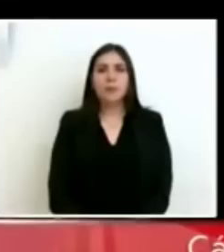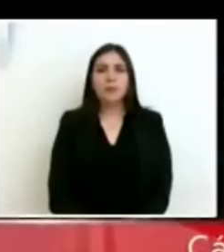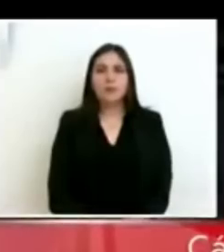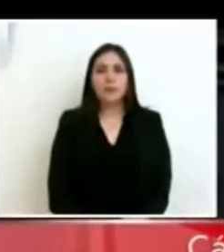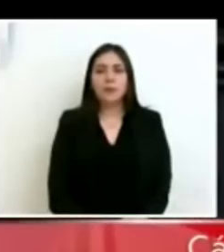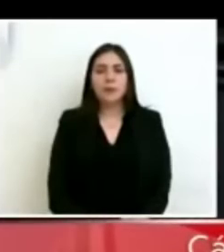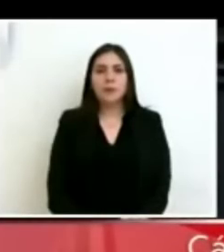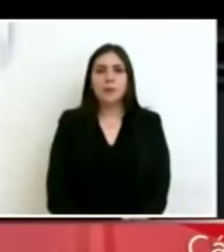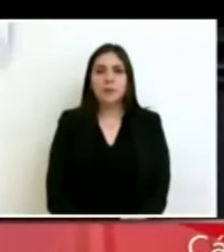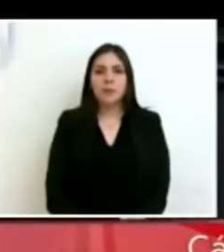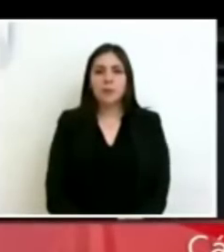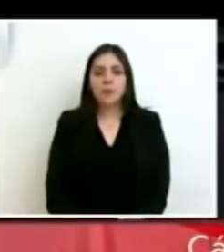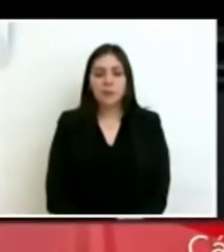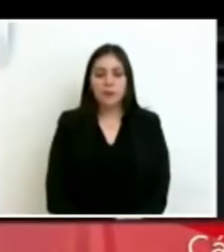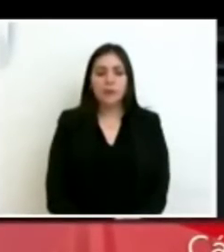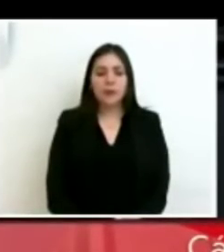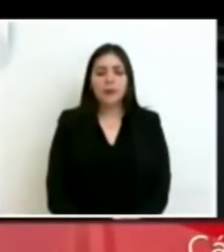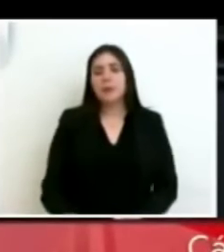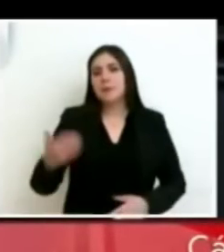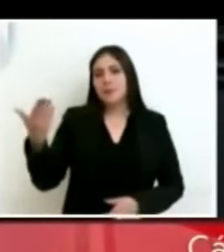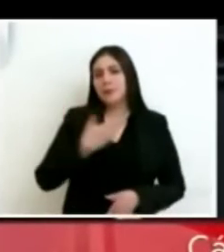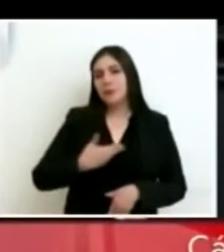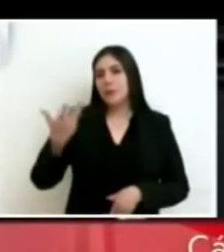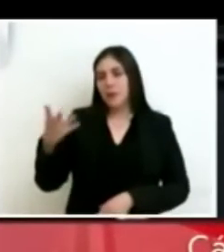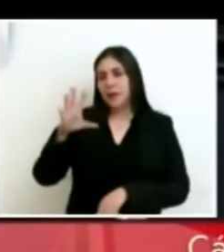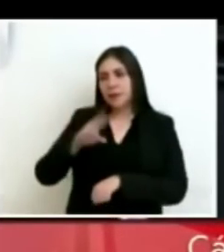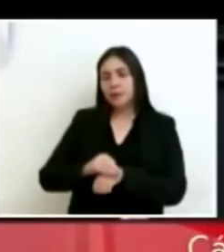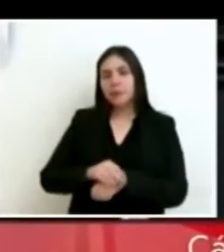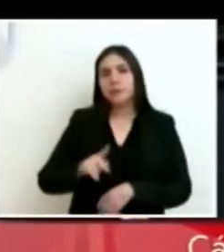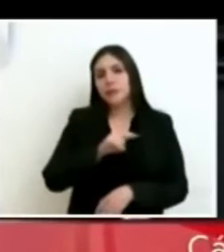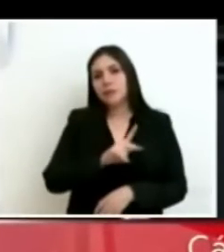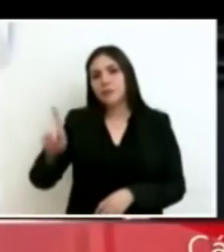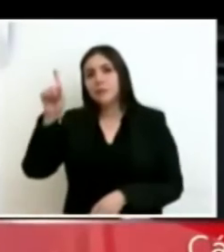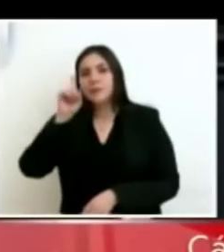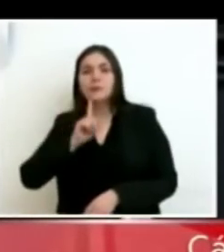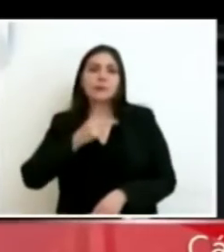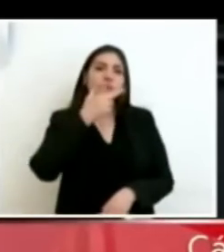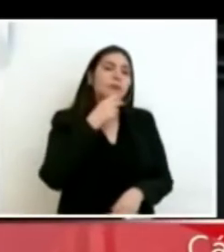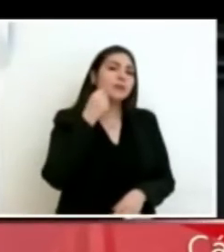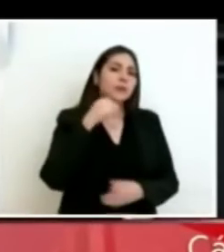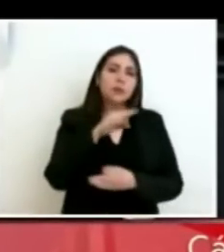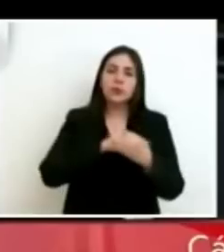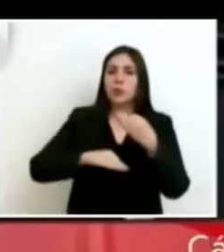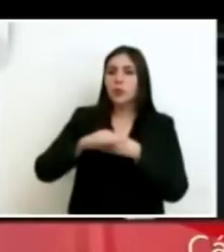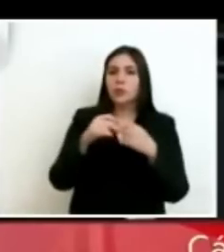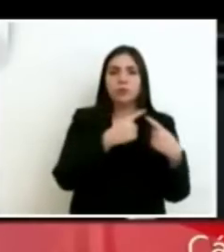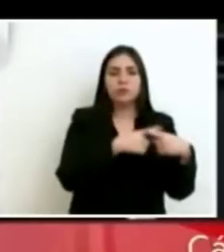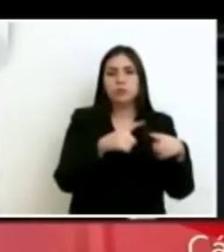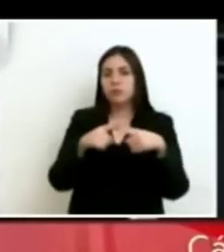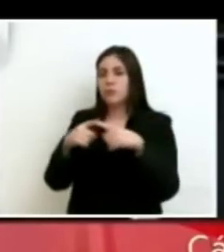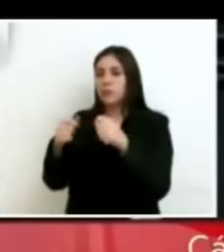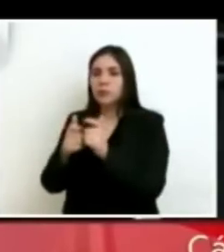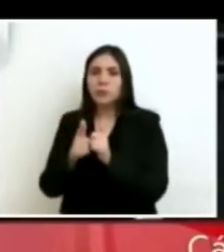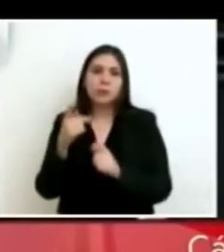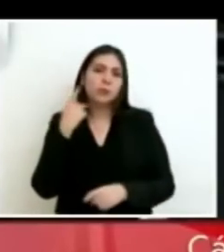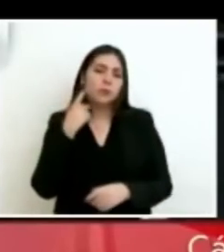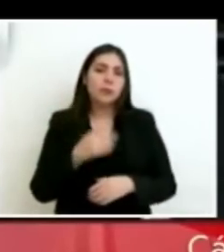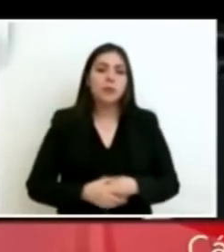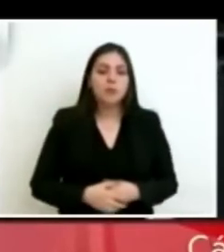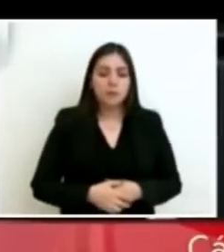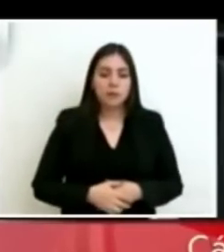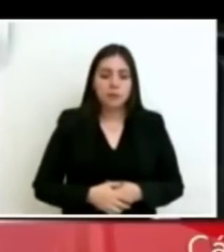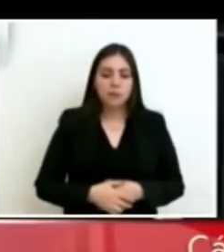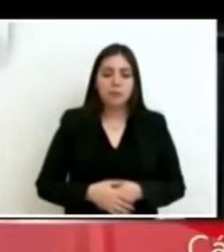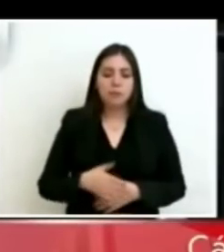Con el permiso de la presidencia, senadoras y senadores de todos los partidos, presento esta reserva en el nombre